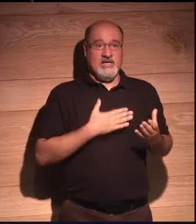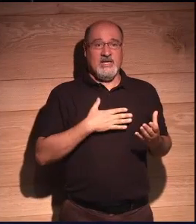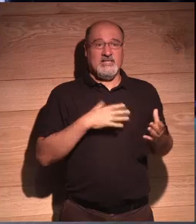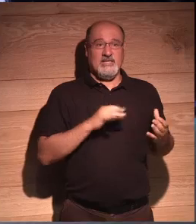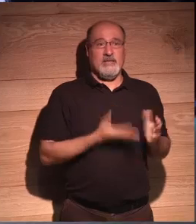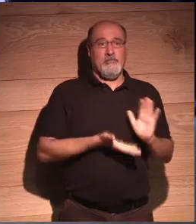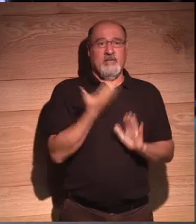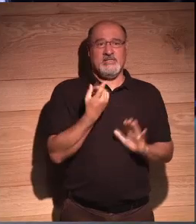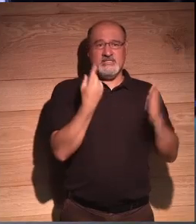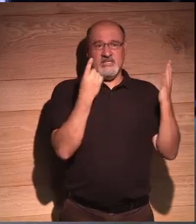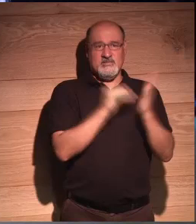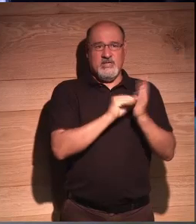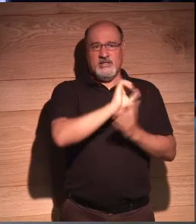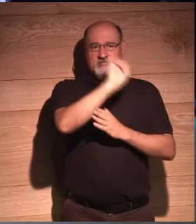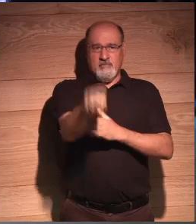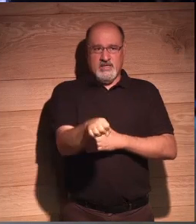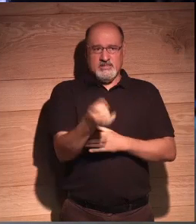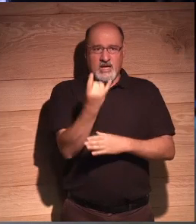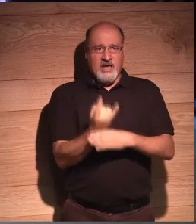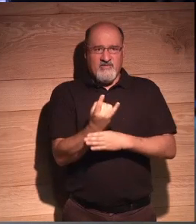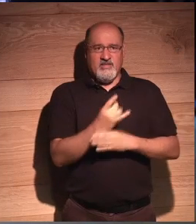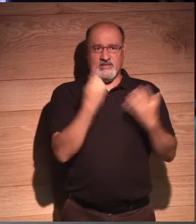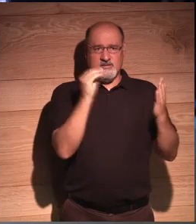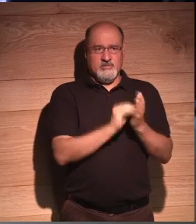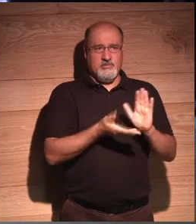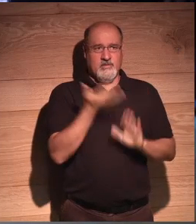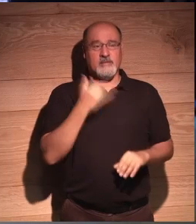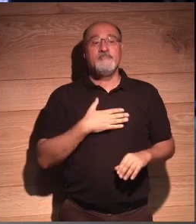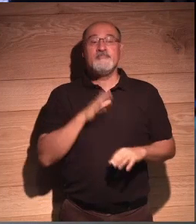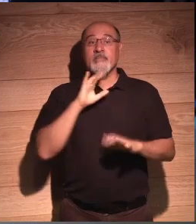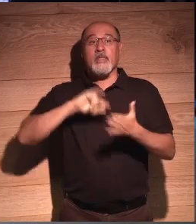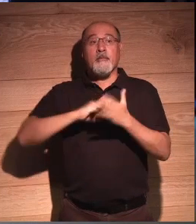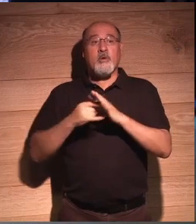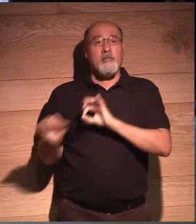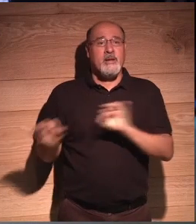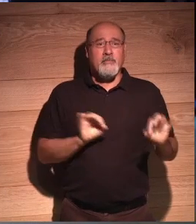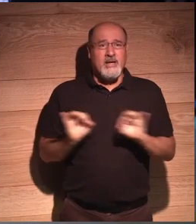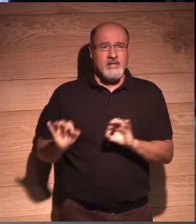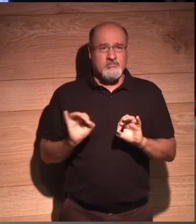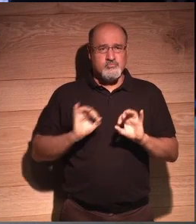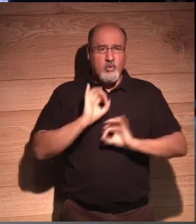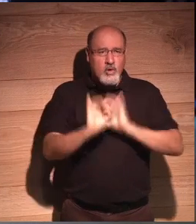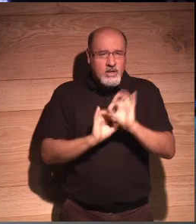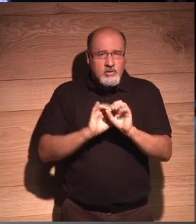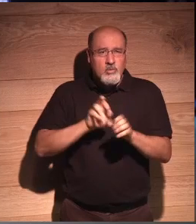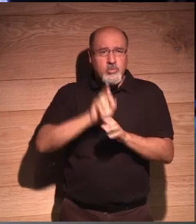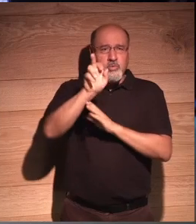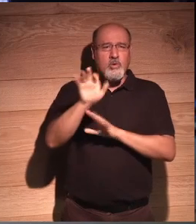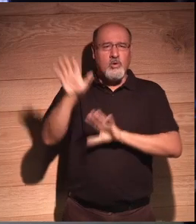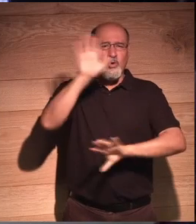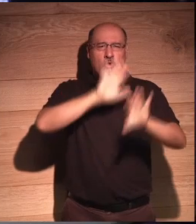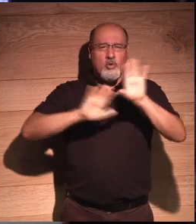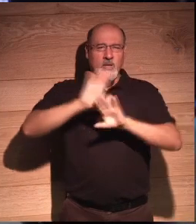caso, el concepto de esta misión fue complejo y se barajaron desde el comienzo de la historia de los